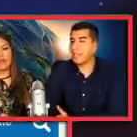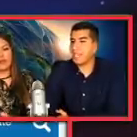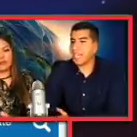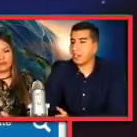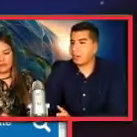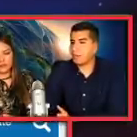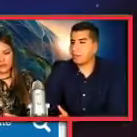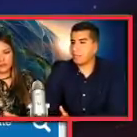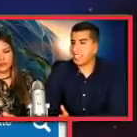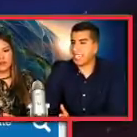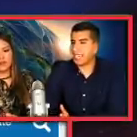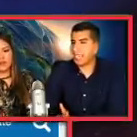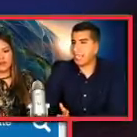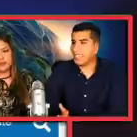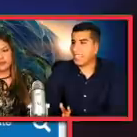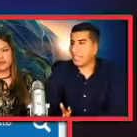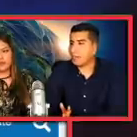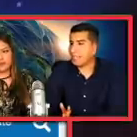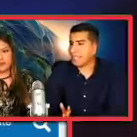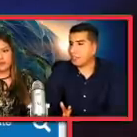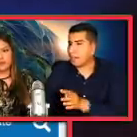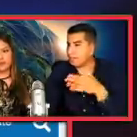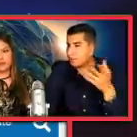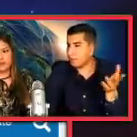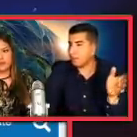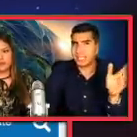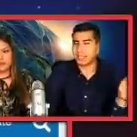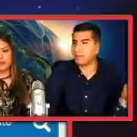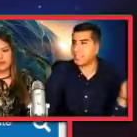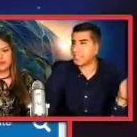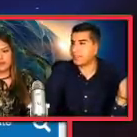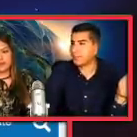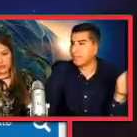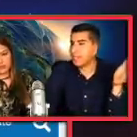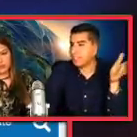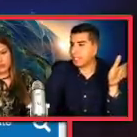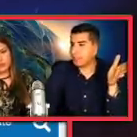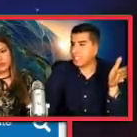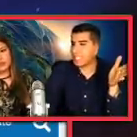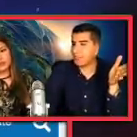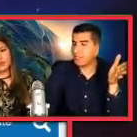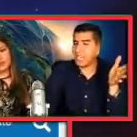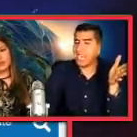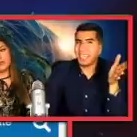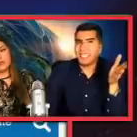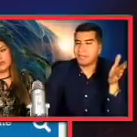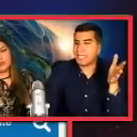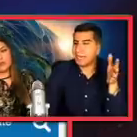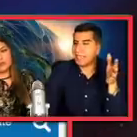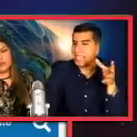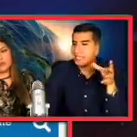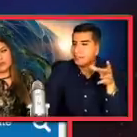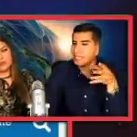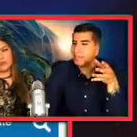donde el Golfo empieza a ver que ahí hay una minita de oro para el futuro, en 2005. Desde 2005 ya empezaban a